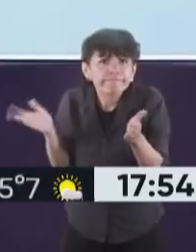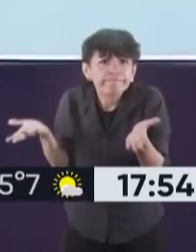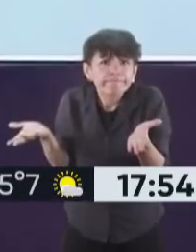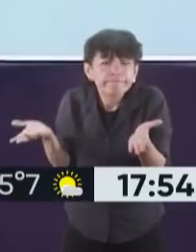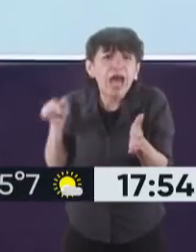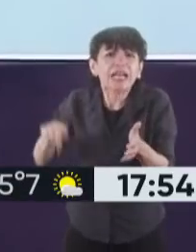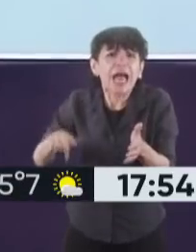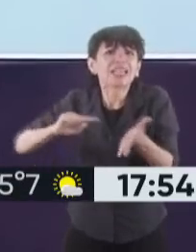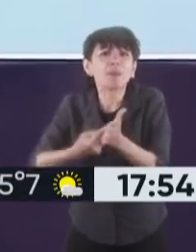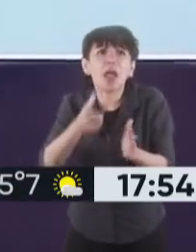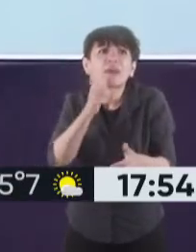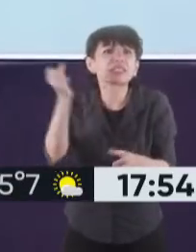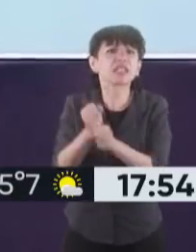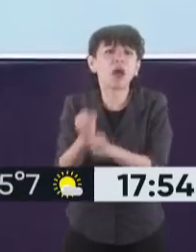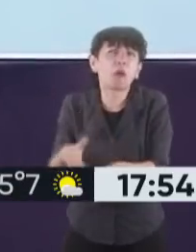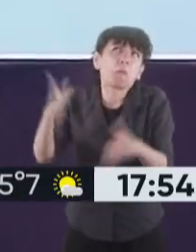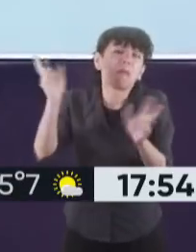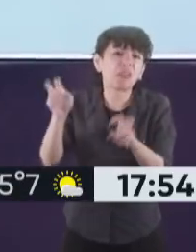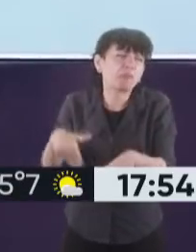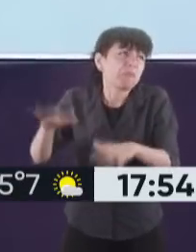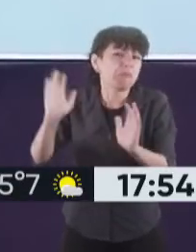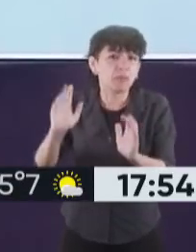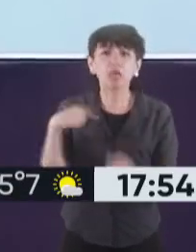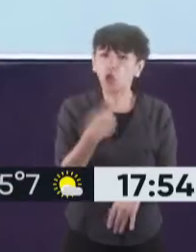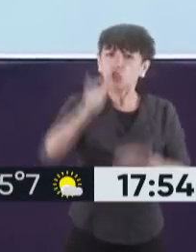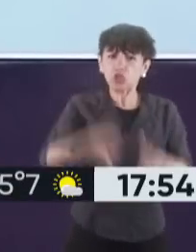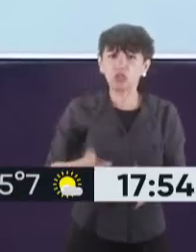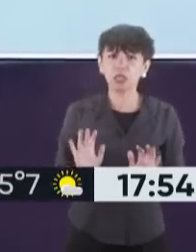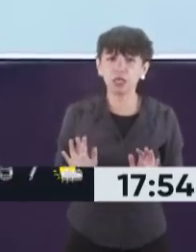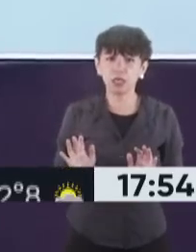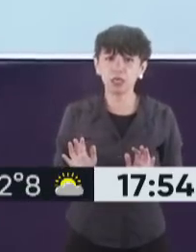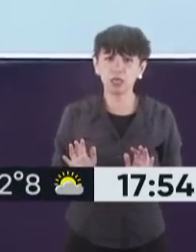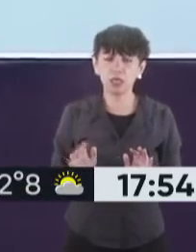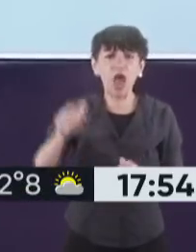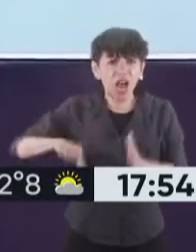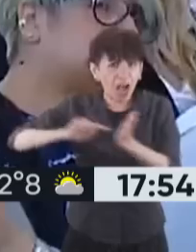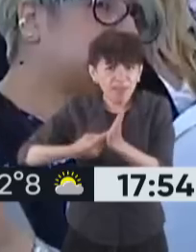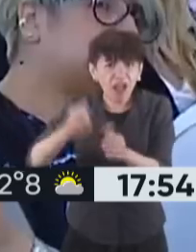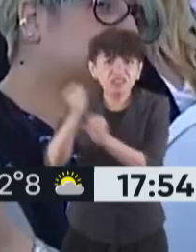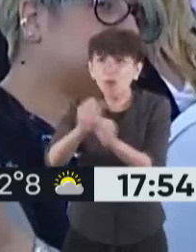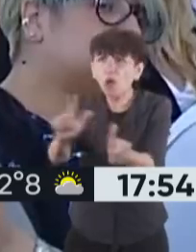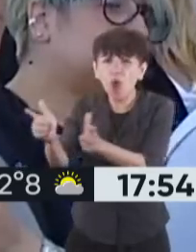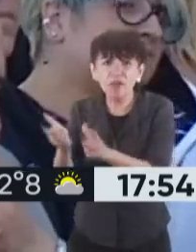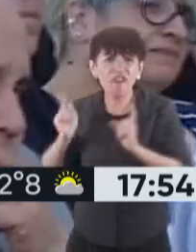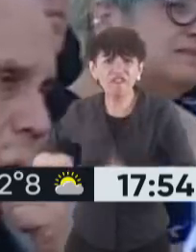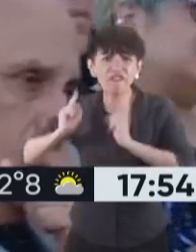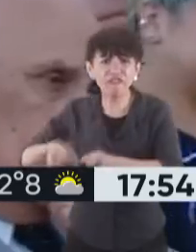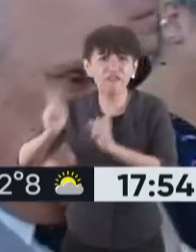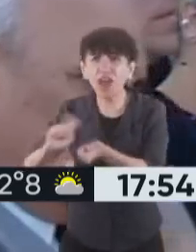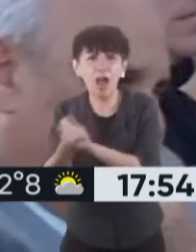tema que les preocupa, pero a nosotros sí. Acá no baja. No lo digo yo, vean las estadísticas.